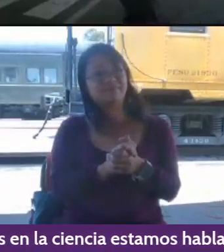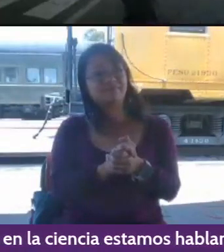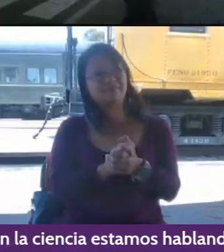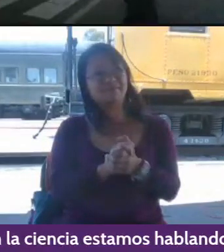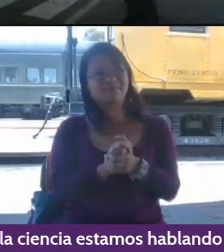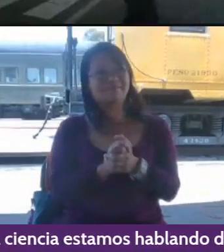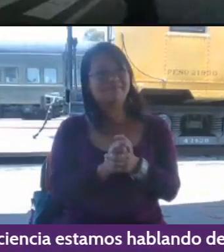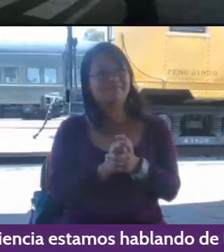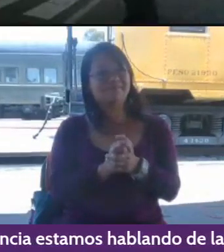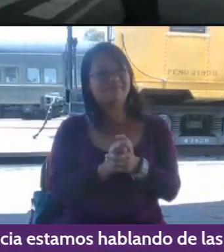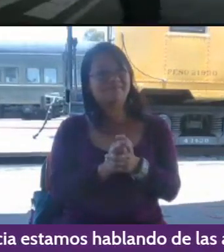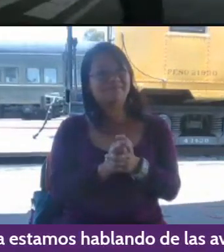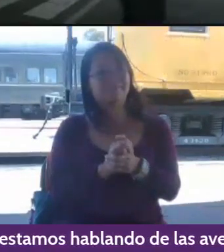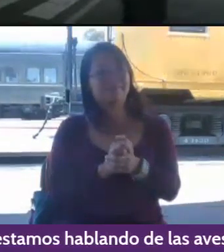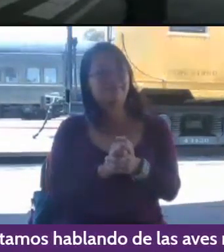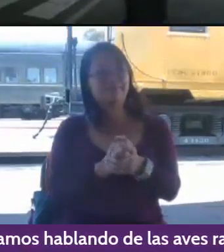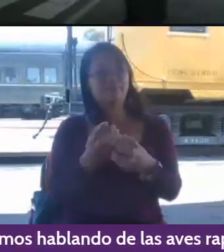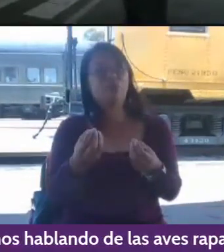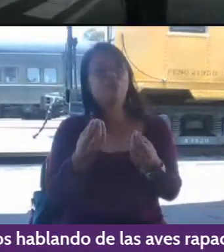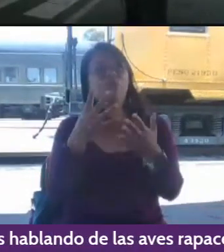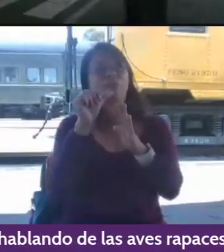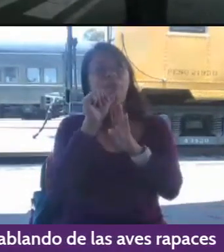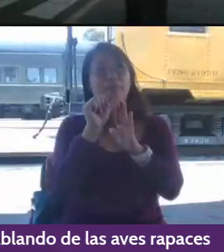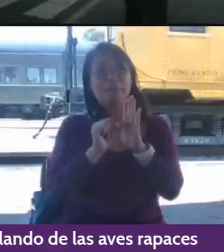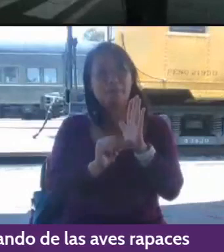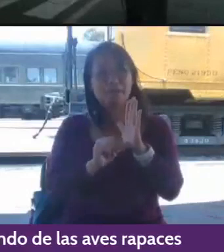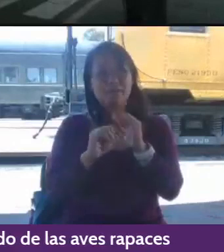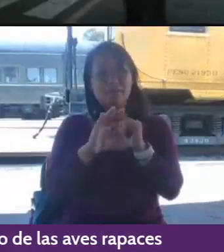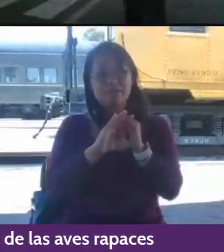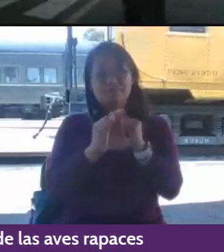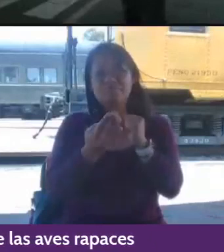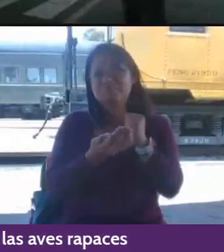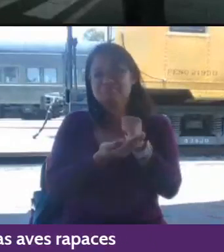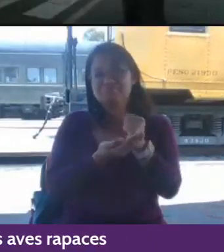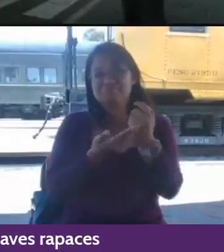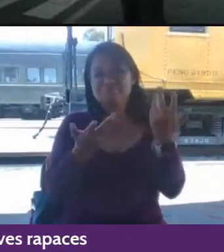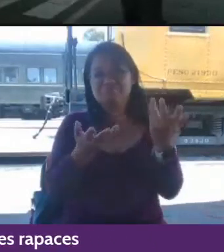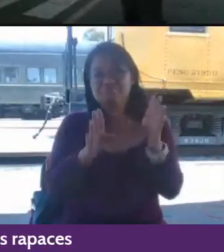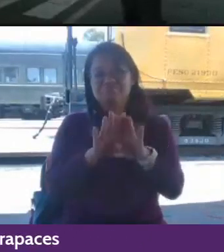todo lo que. Me dio prisa. ¿Cuántos meses se podría decir que está embarazada?